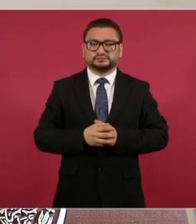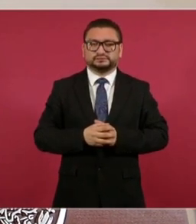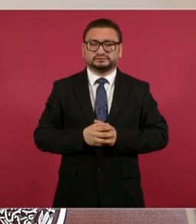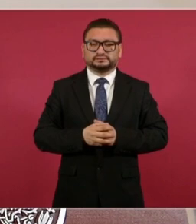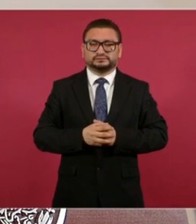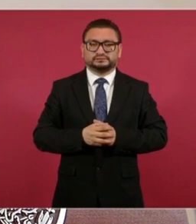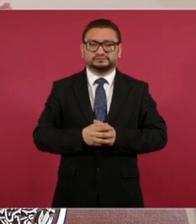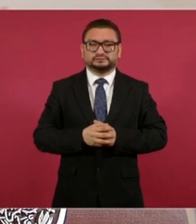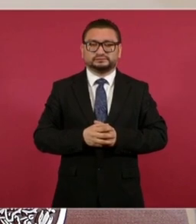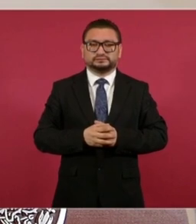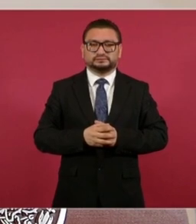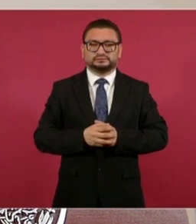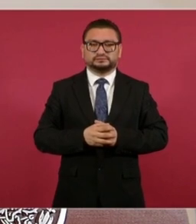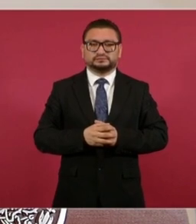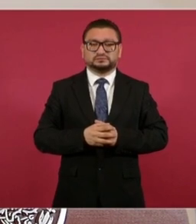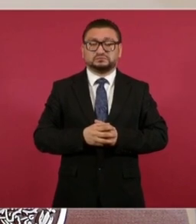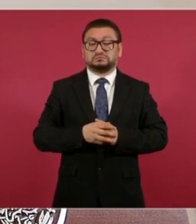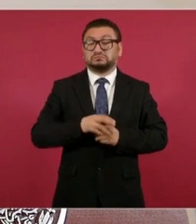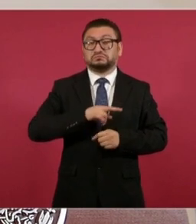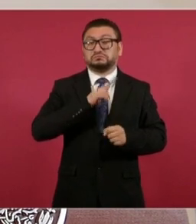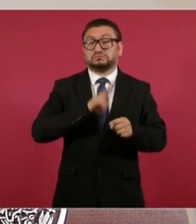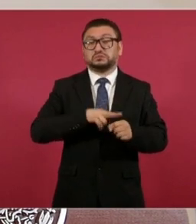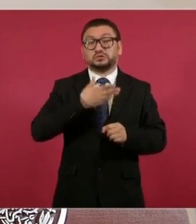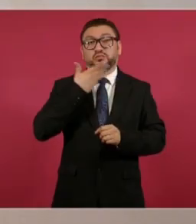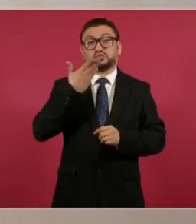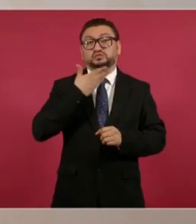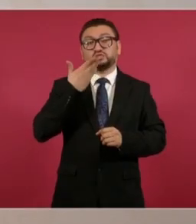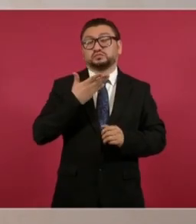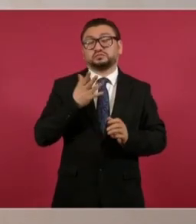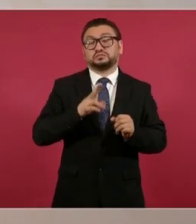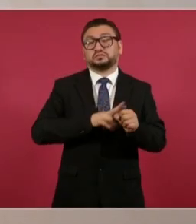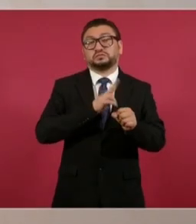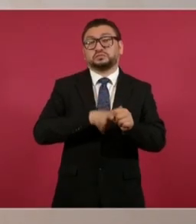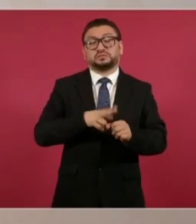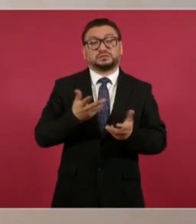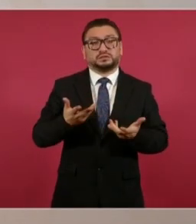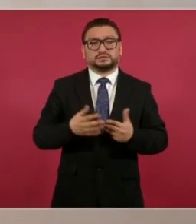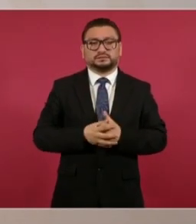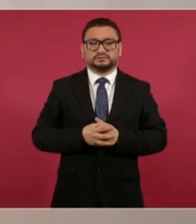presidente normal se veía